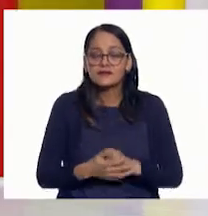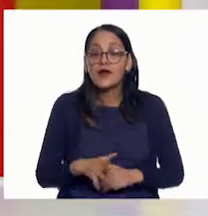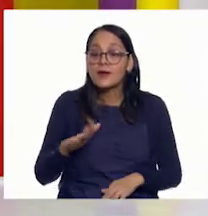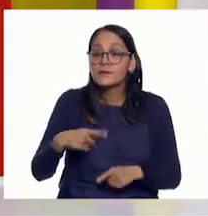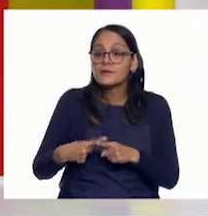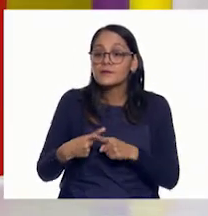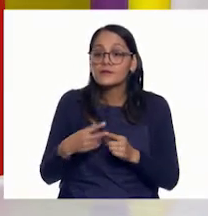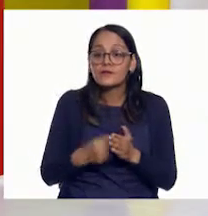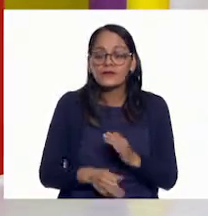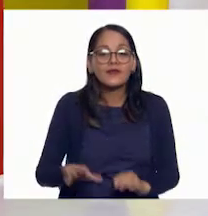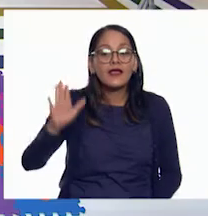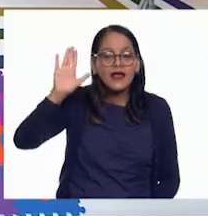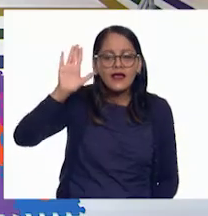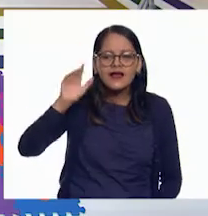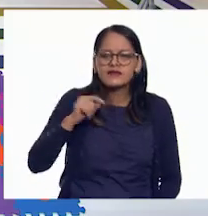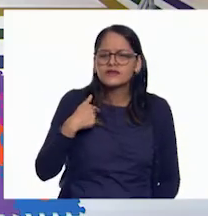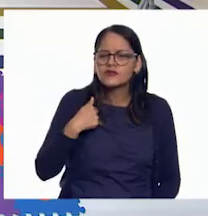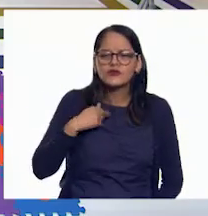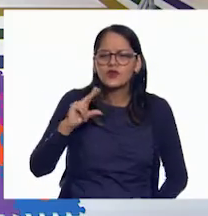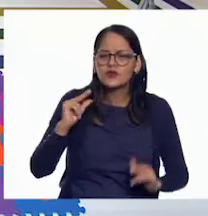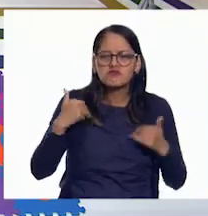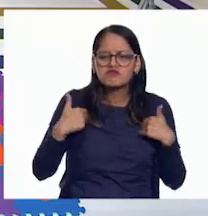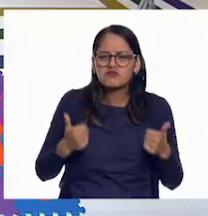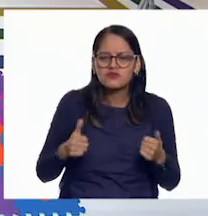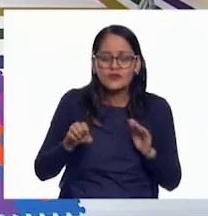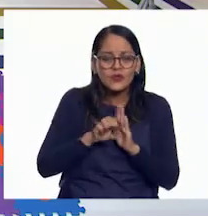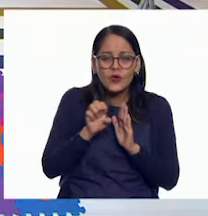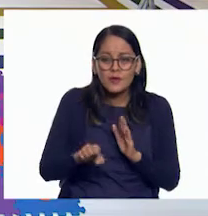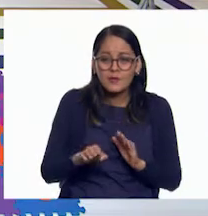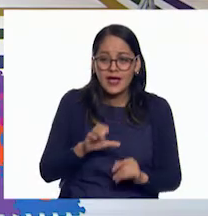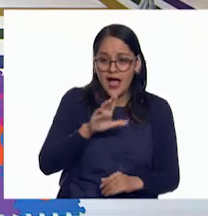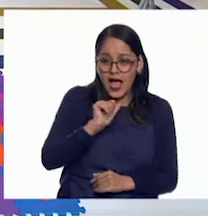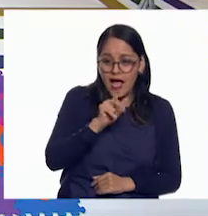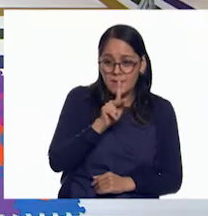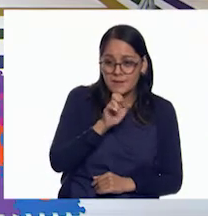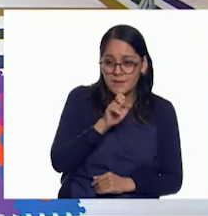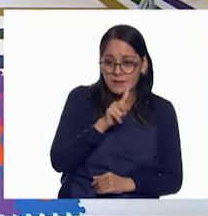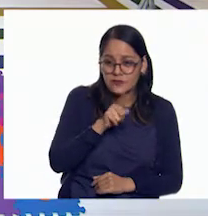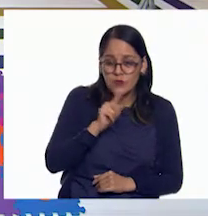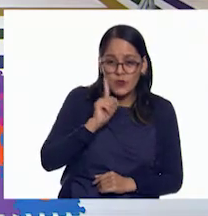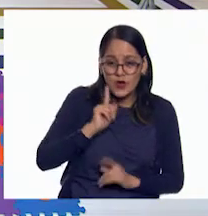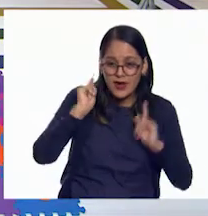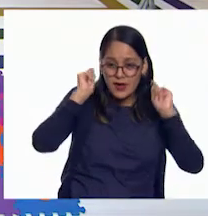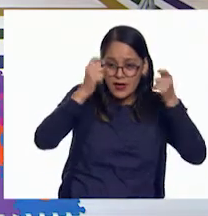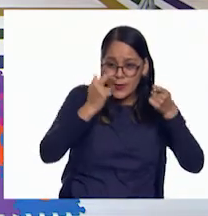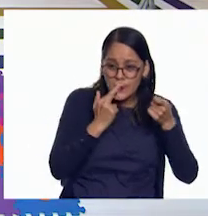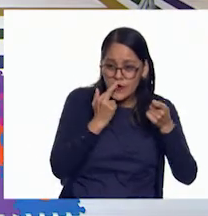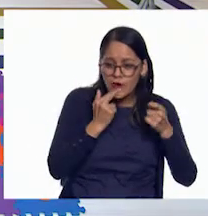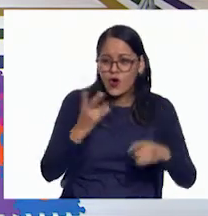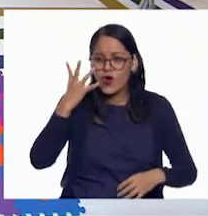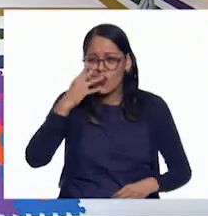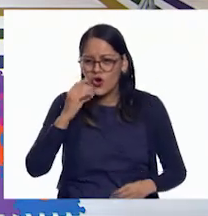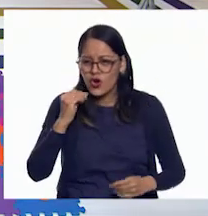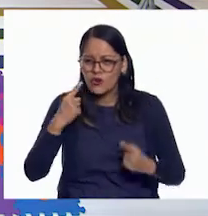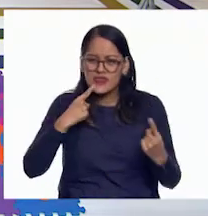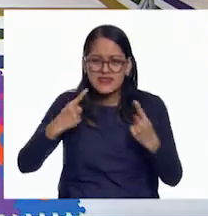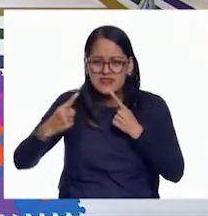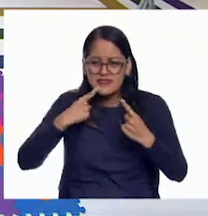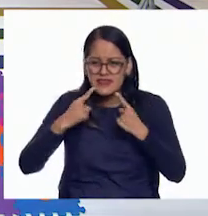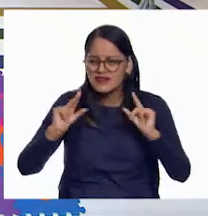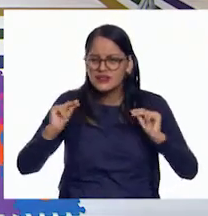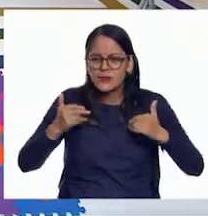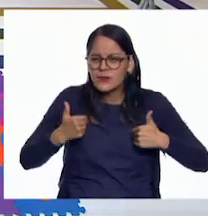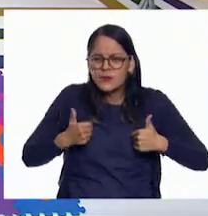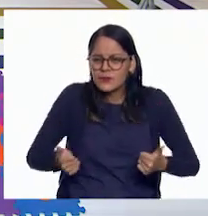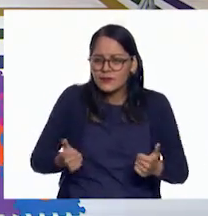¿alguien más por acá me Es quiere...? que no Ajá. entiendo cuando habla Caperucita o es el lobo. Claro, hay que